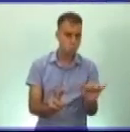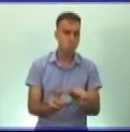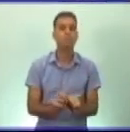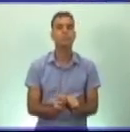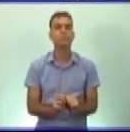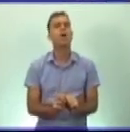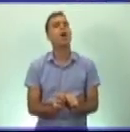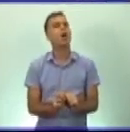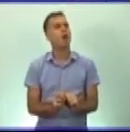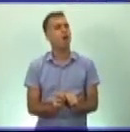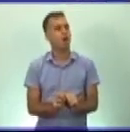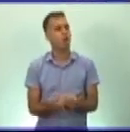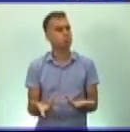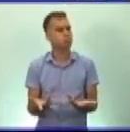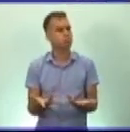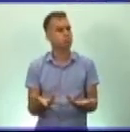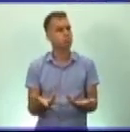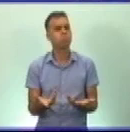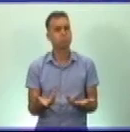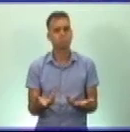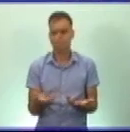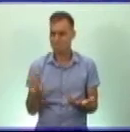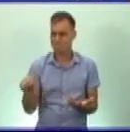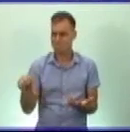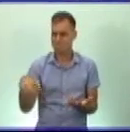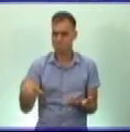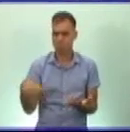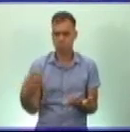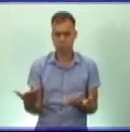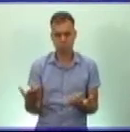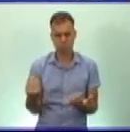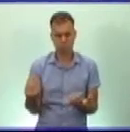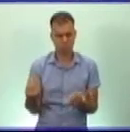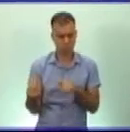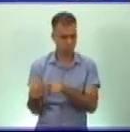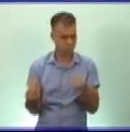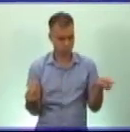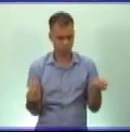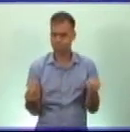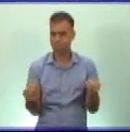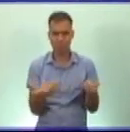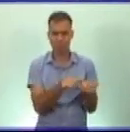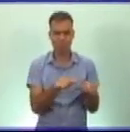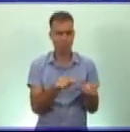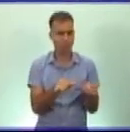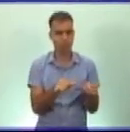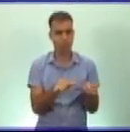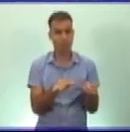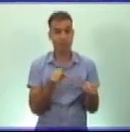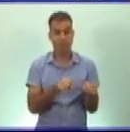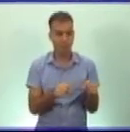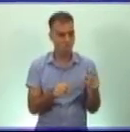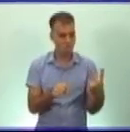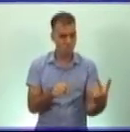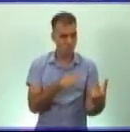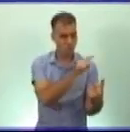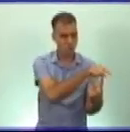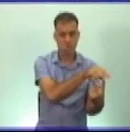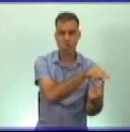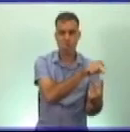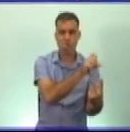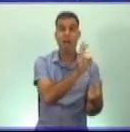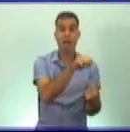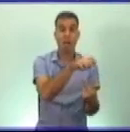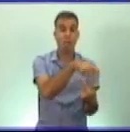Pero entonces, ¿qué pasó con la cantidad de átomos de magnesio? Ahora tengo 2 átomos de magnesio. Por eso, en los